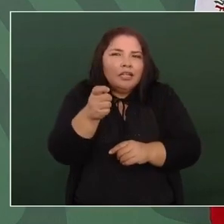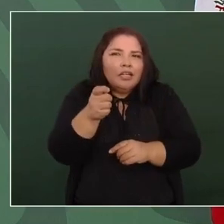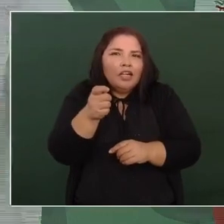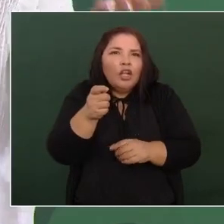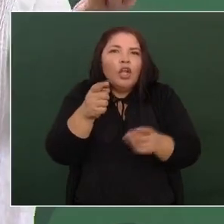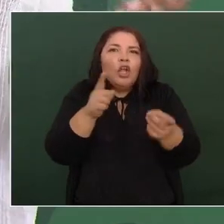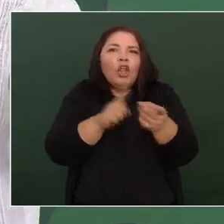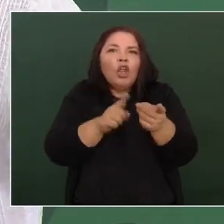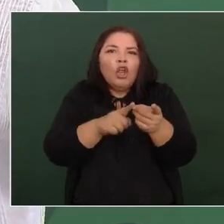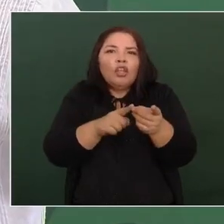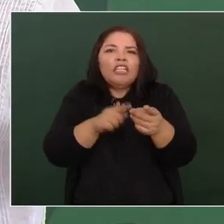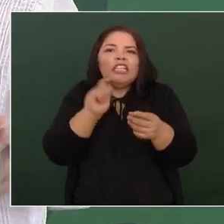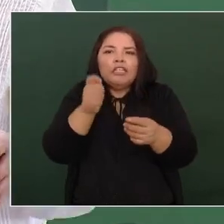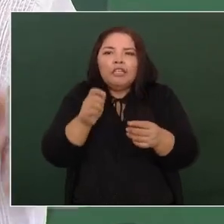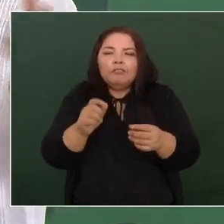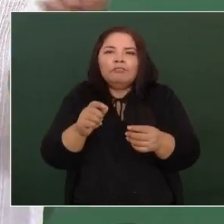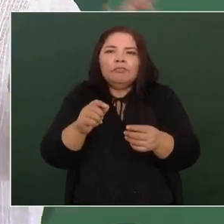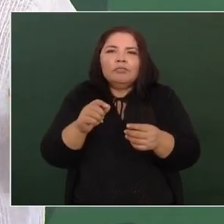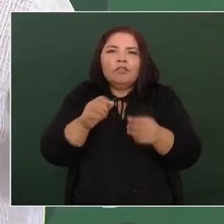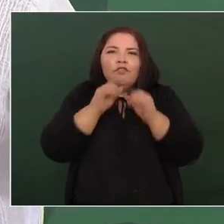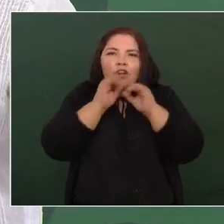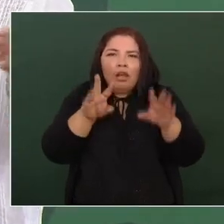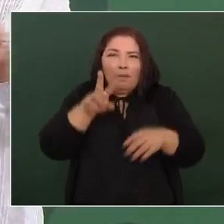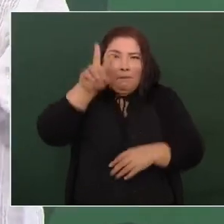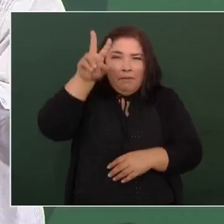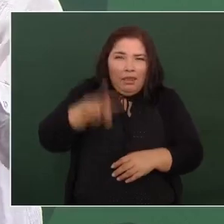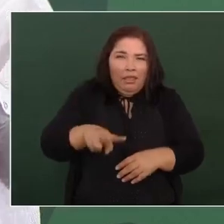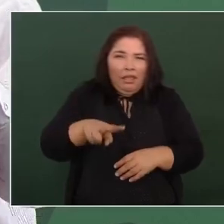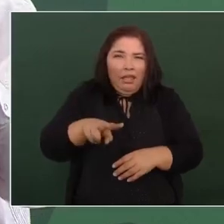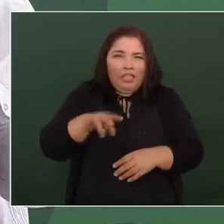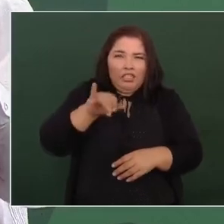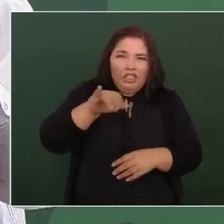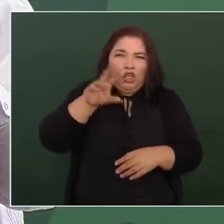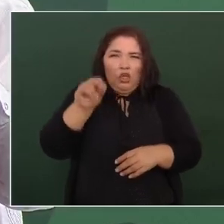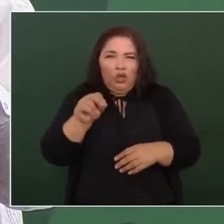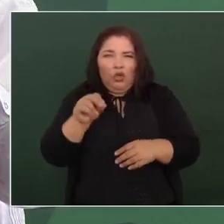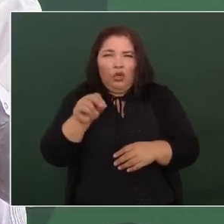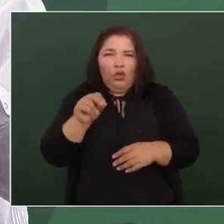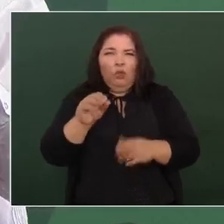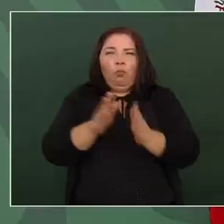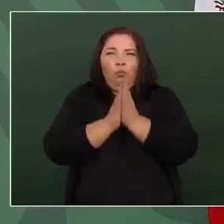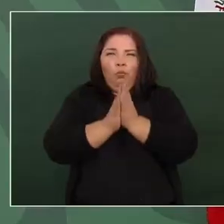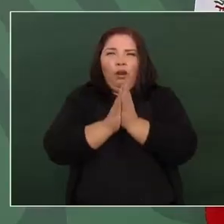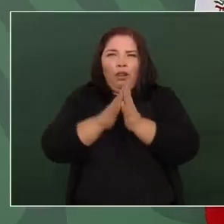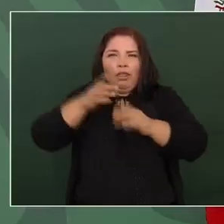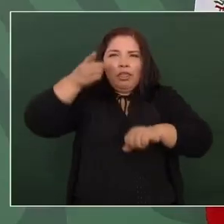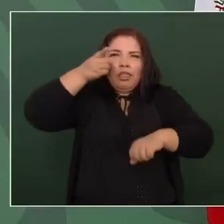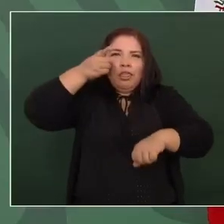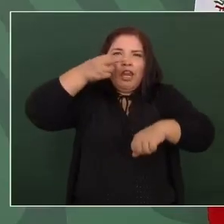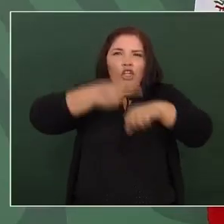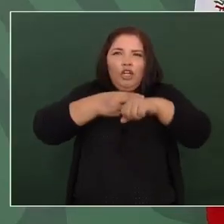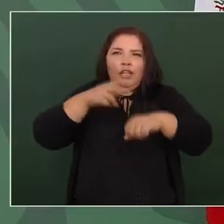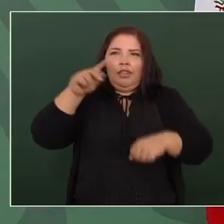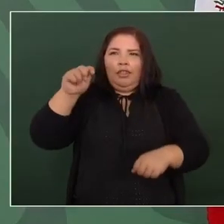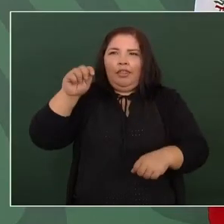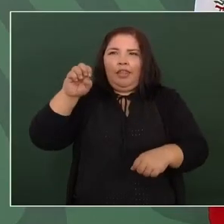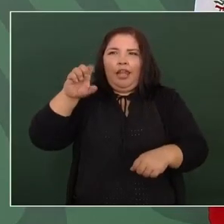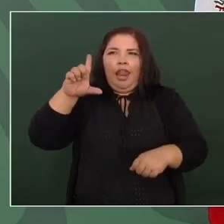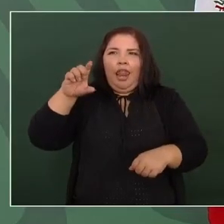de dónde está la fuente, si es cierto o no. Se lo pido a los directivos de Televisa.